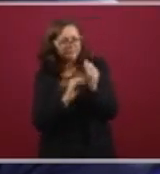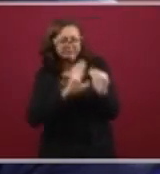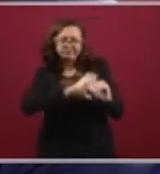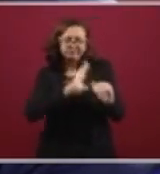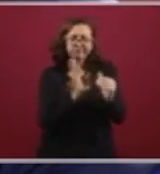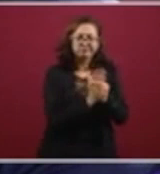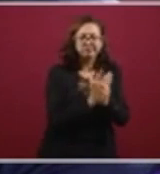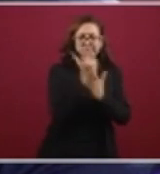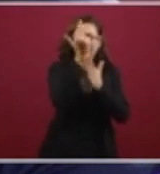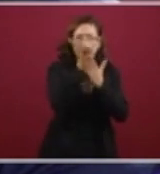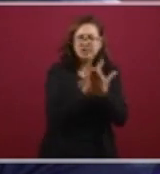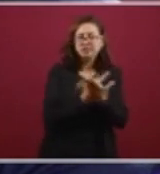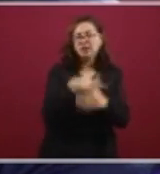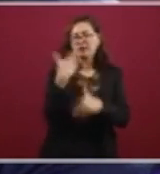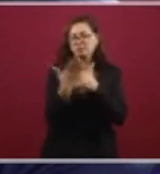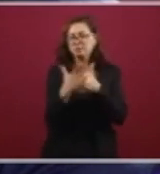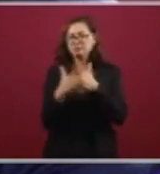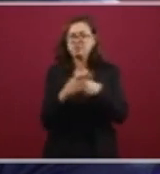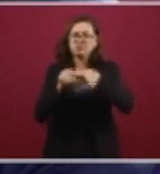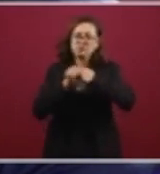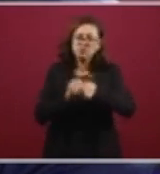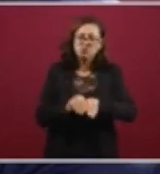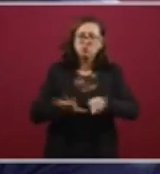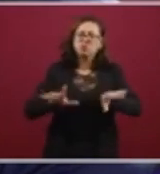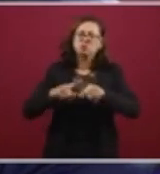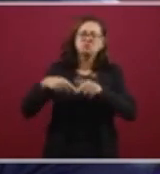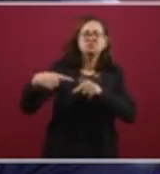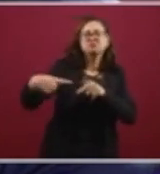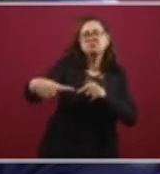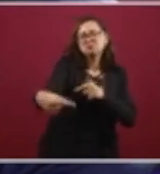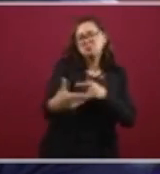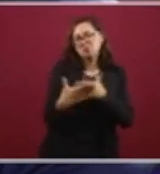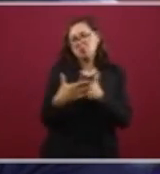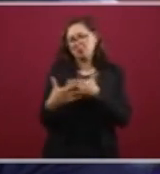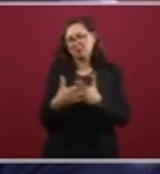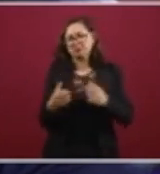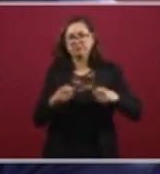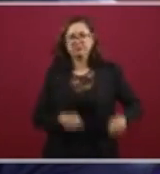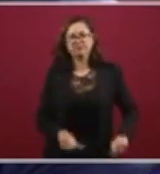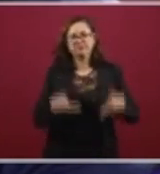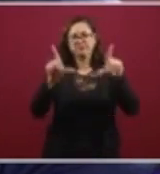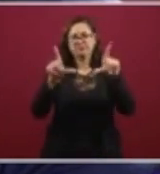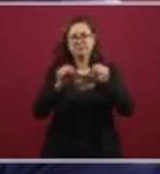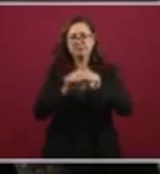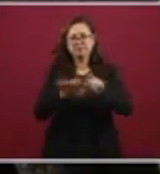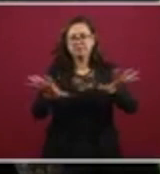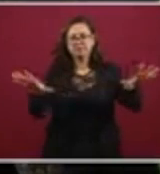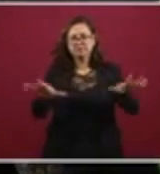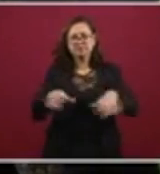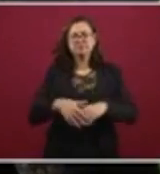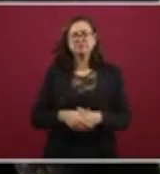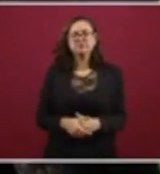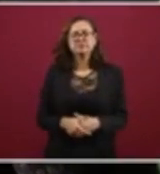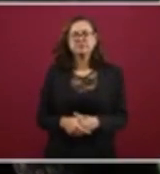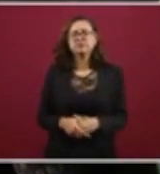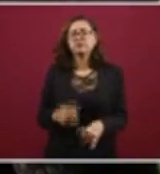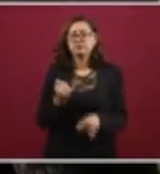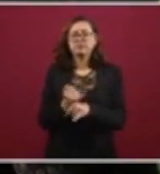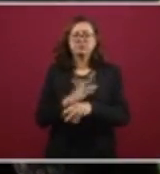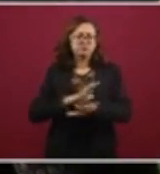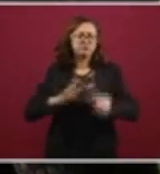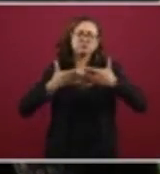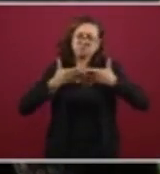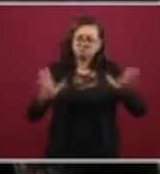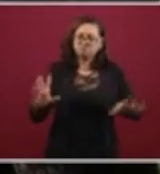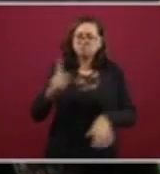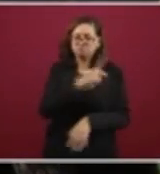brevedad posible. Nosotros esperamos ya en las próximas semanas subir esta base de datos, la cual es información pública y debe